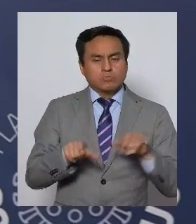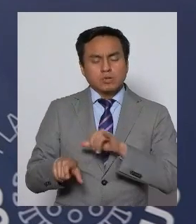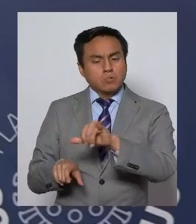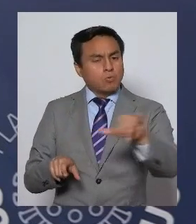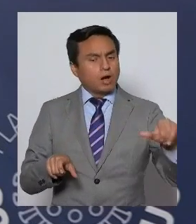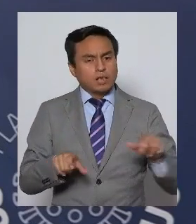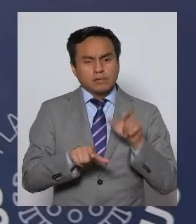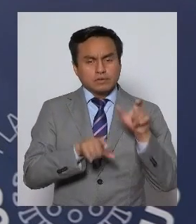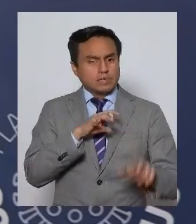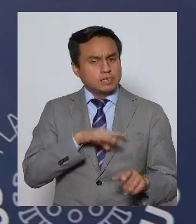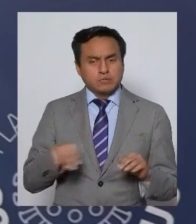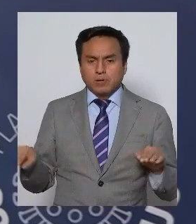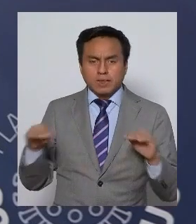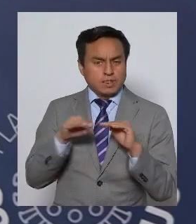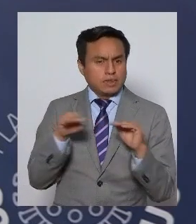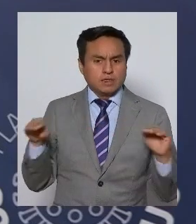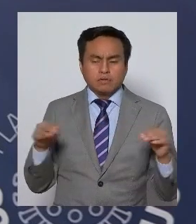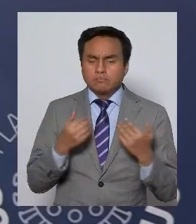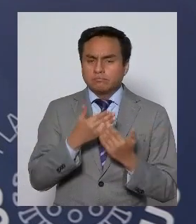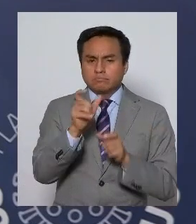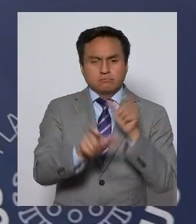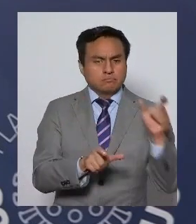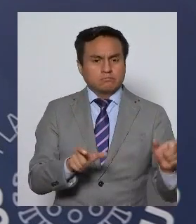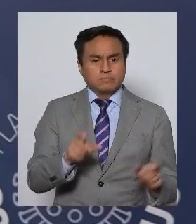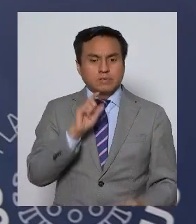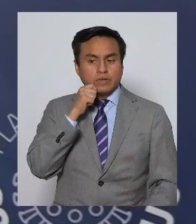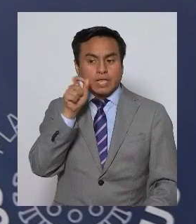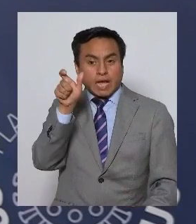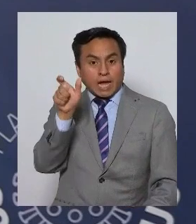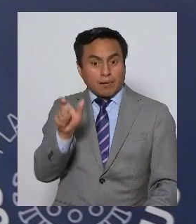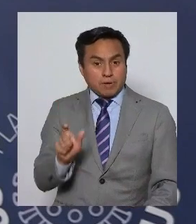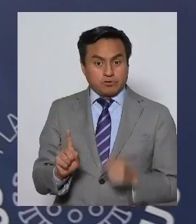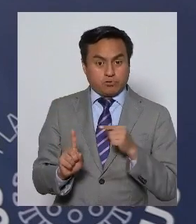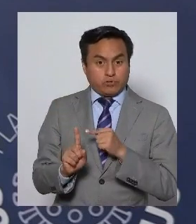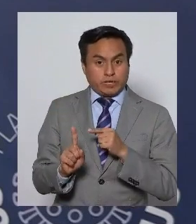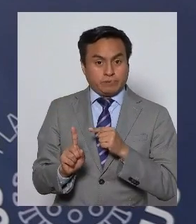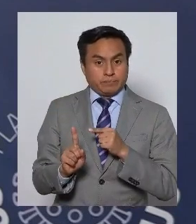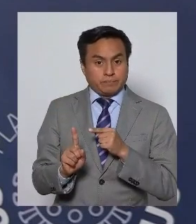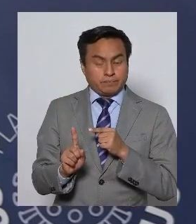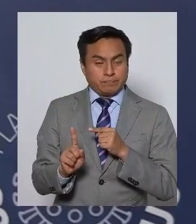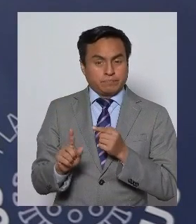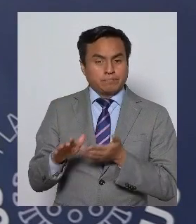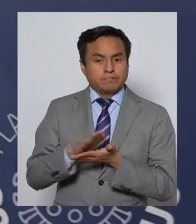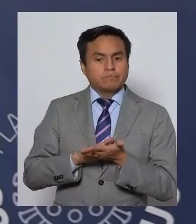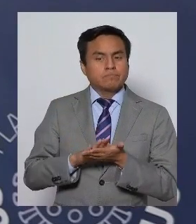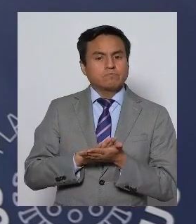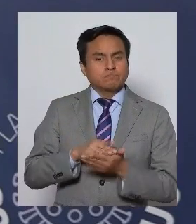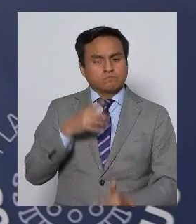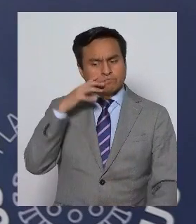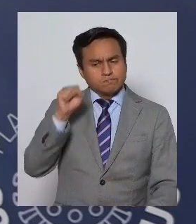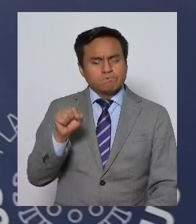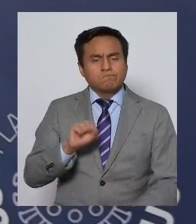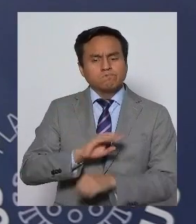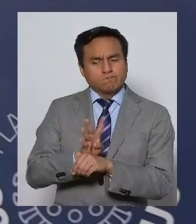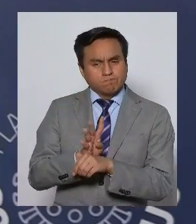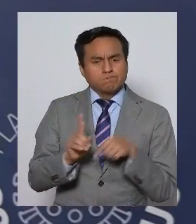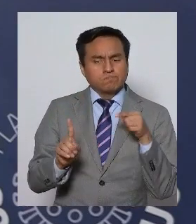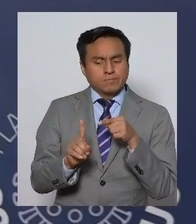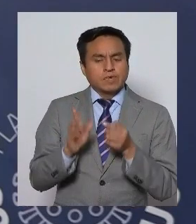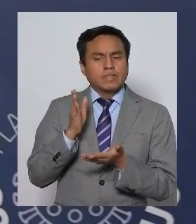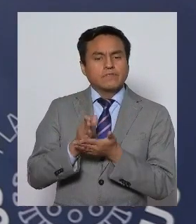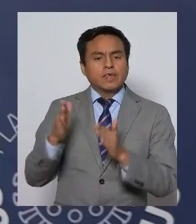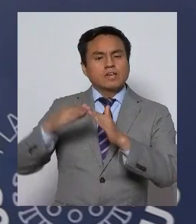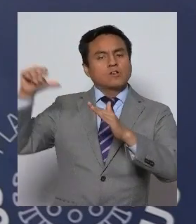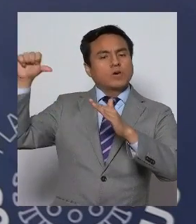en Chile, sea quien sea. Y es que si la persona es documentada como un caso, tienen que hacer